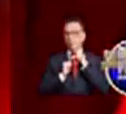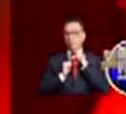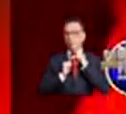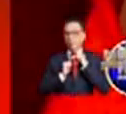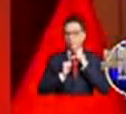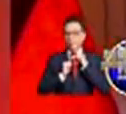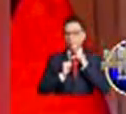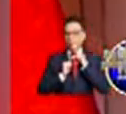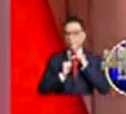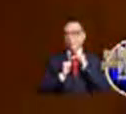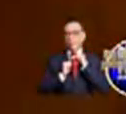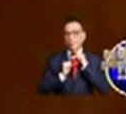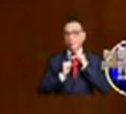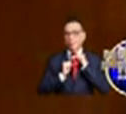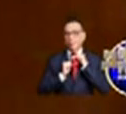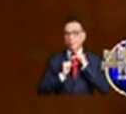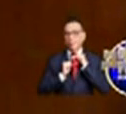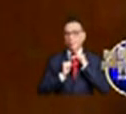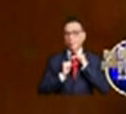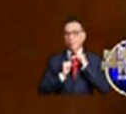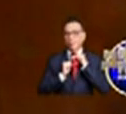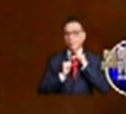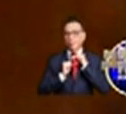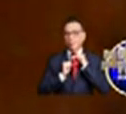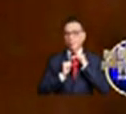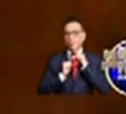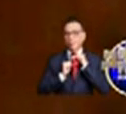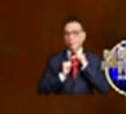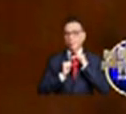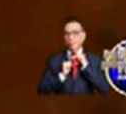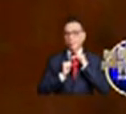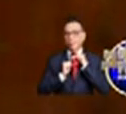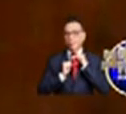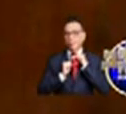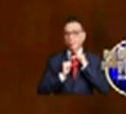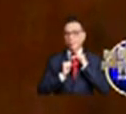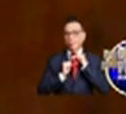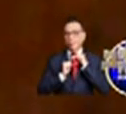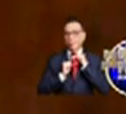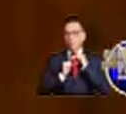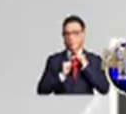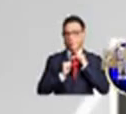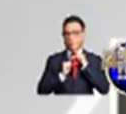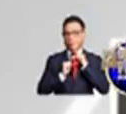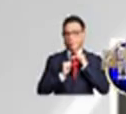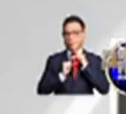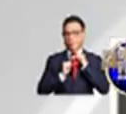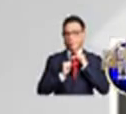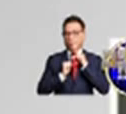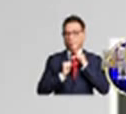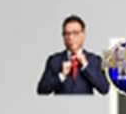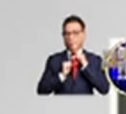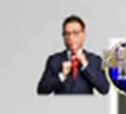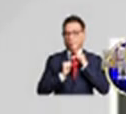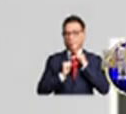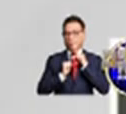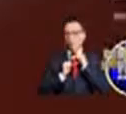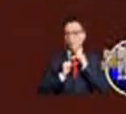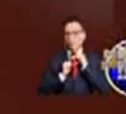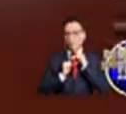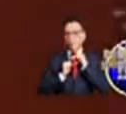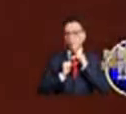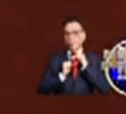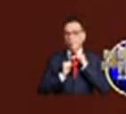que certezas. El ministro de Energía y Minas, Eduardo González, acudió a la comisión respectiva del Parlamento